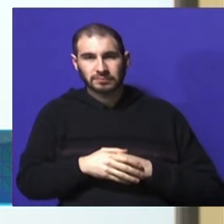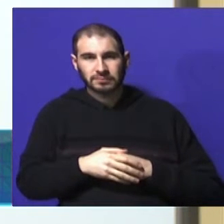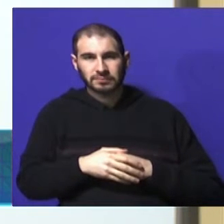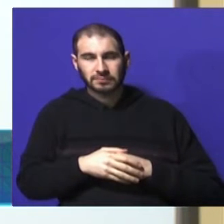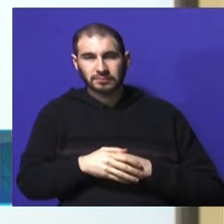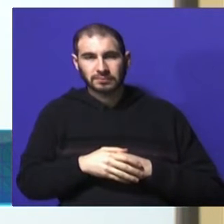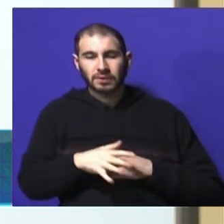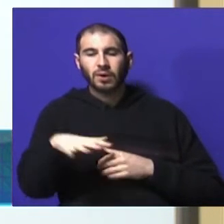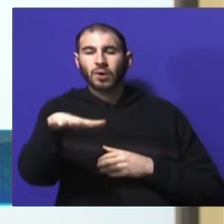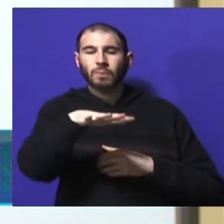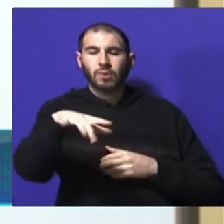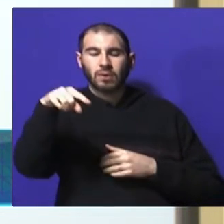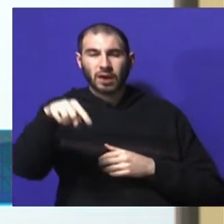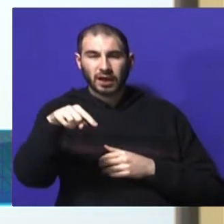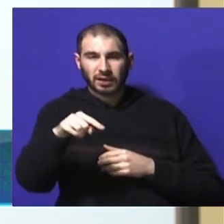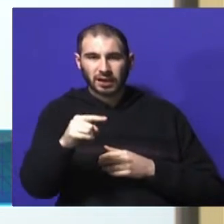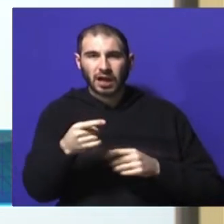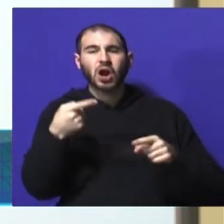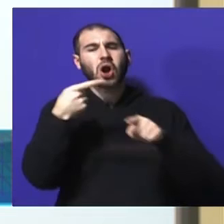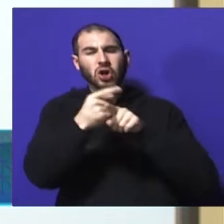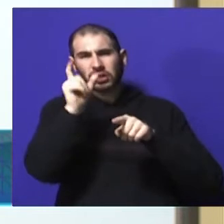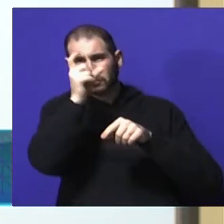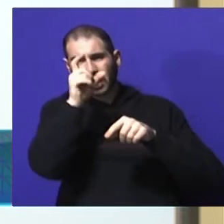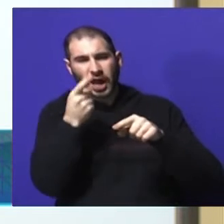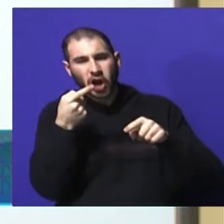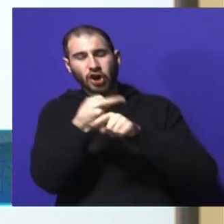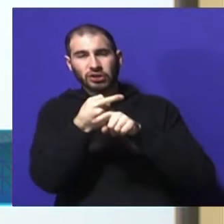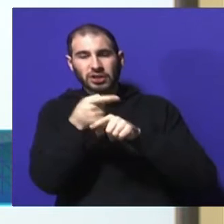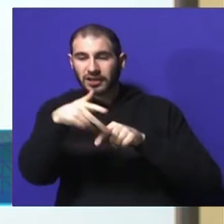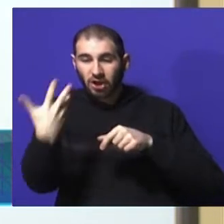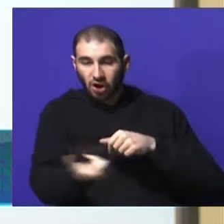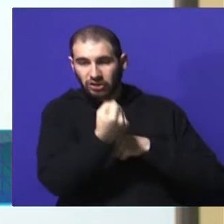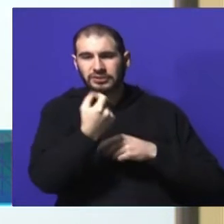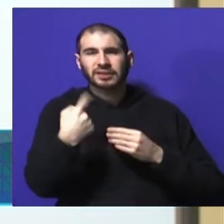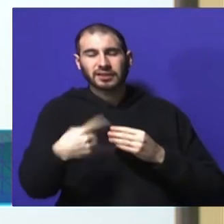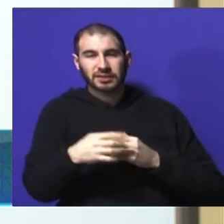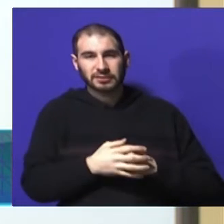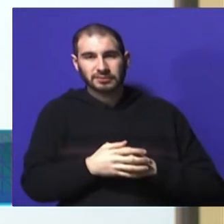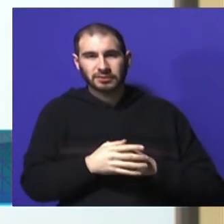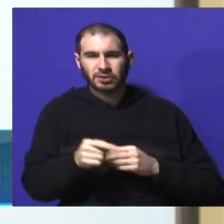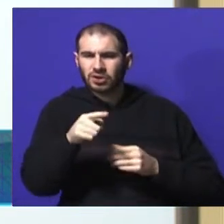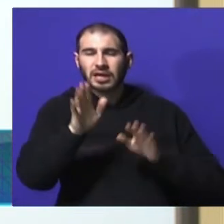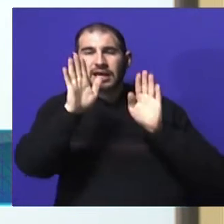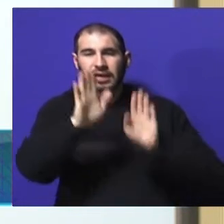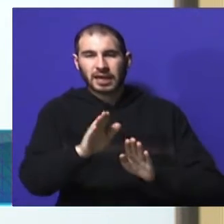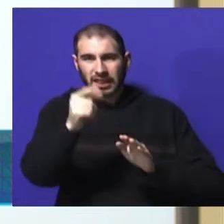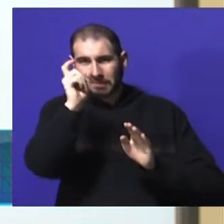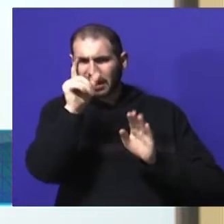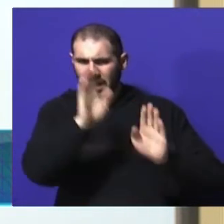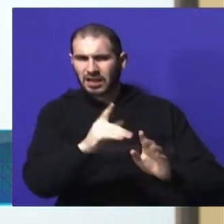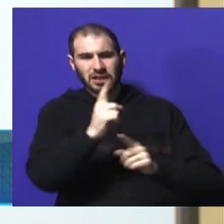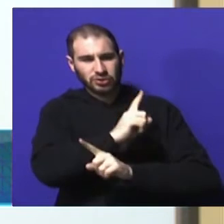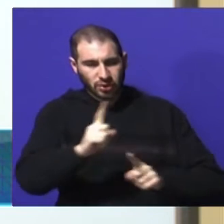son pueblos que se han levantado en contra de las mineras y que están logrando impedir la instalación de las mineras, ¿no?